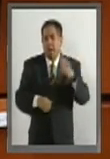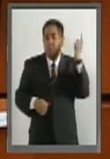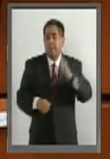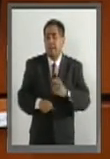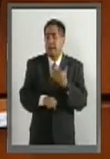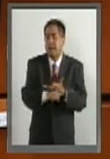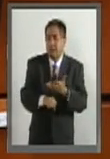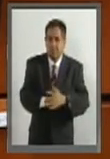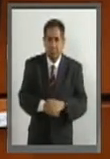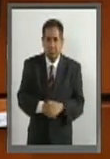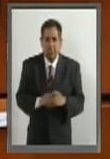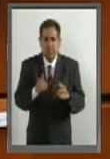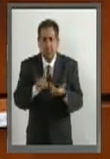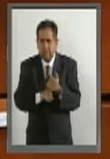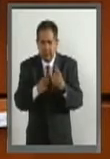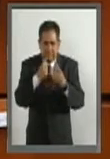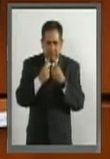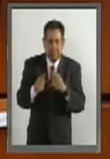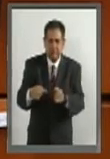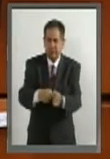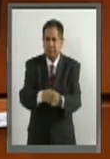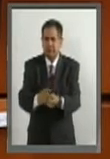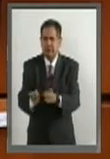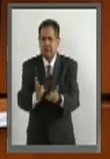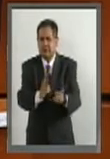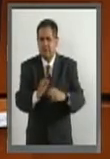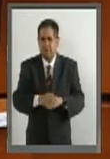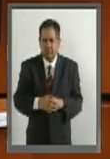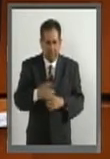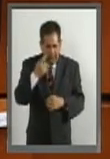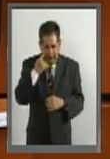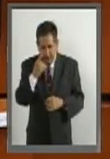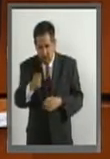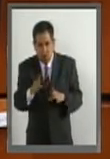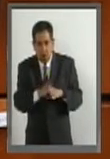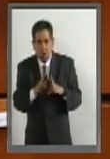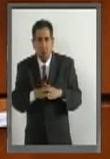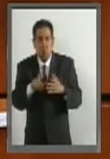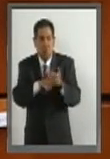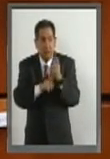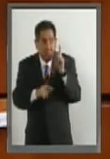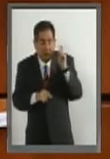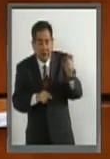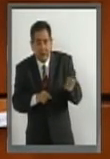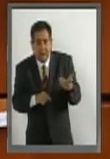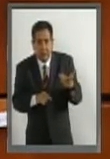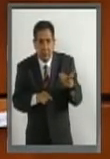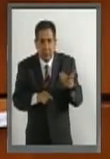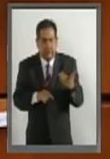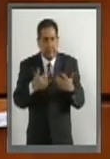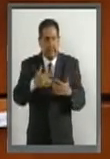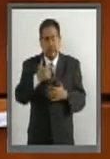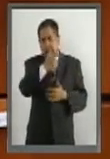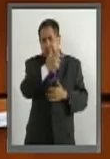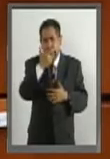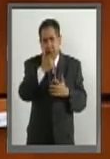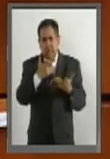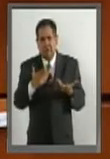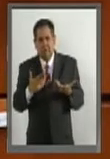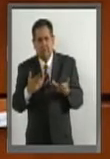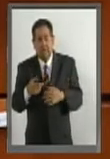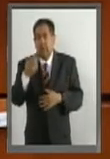que si está negociando con alguien y ya le vieron los dientes y la cara feroz al imperio, pues es un